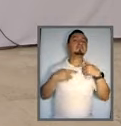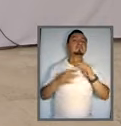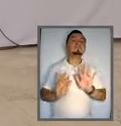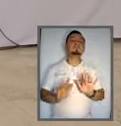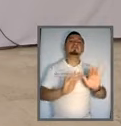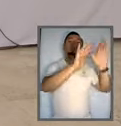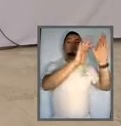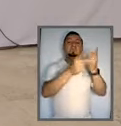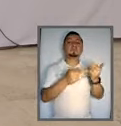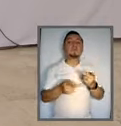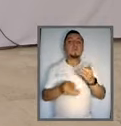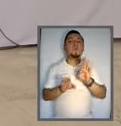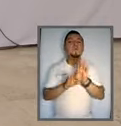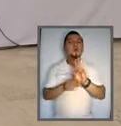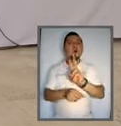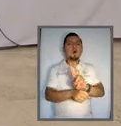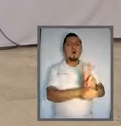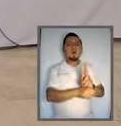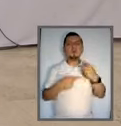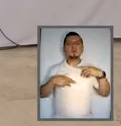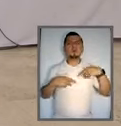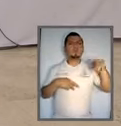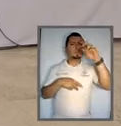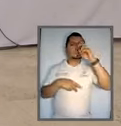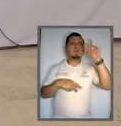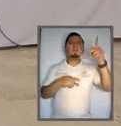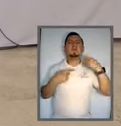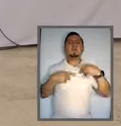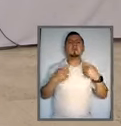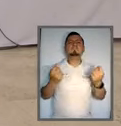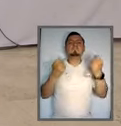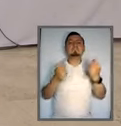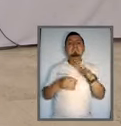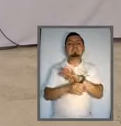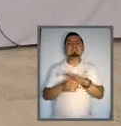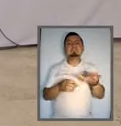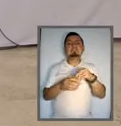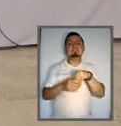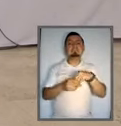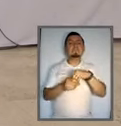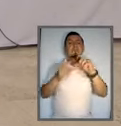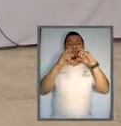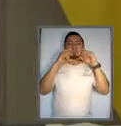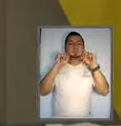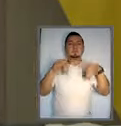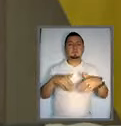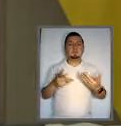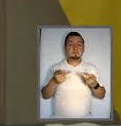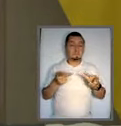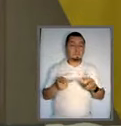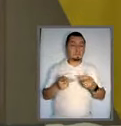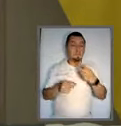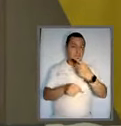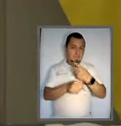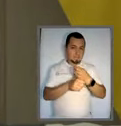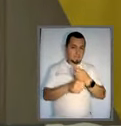pregunta sería, ¿cómo están vigilando que se cumplan estas medidas preventivas en las unidades de transporte público? Bueno, la